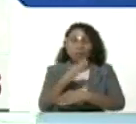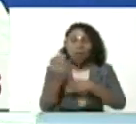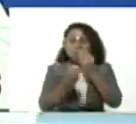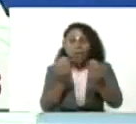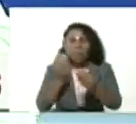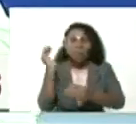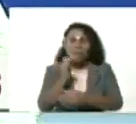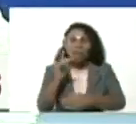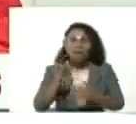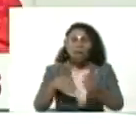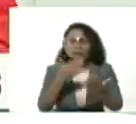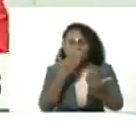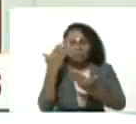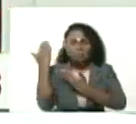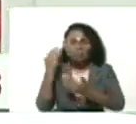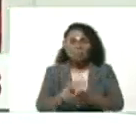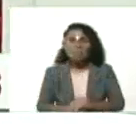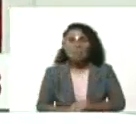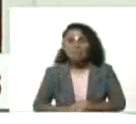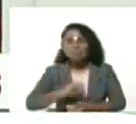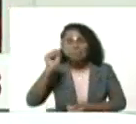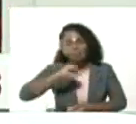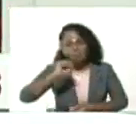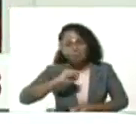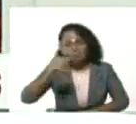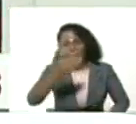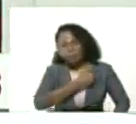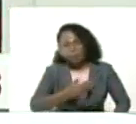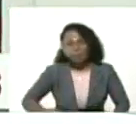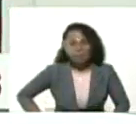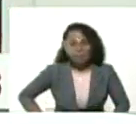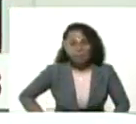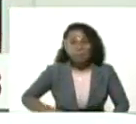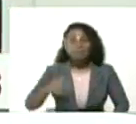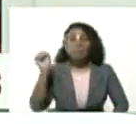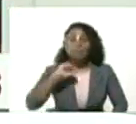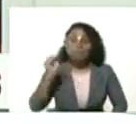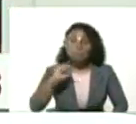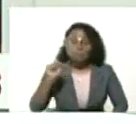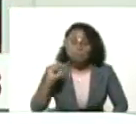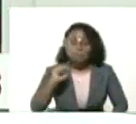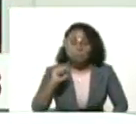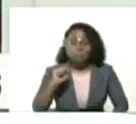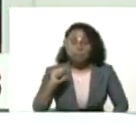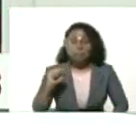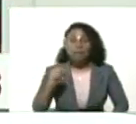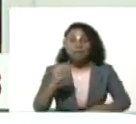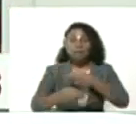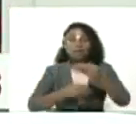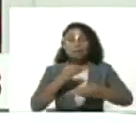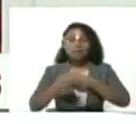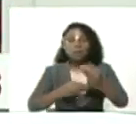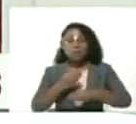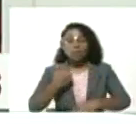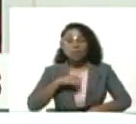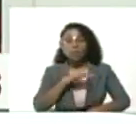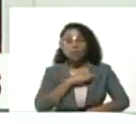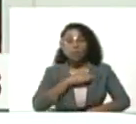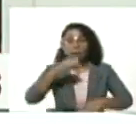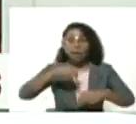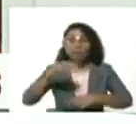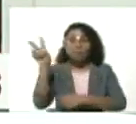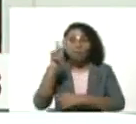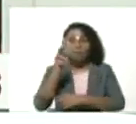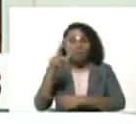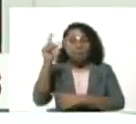favor, adelante. ¿Cómo no, mi comandante, presidente? Sí, bueno, efectivamente, las precipitaciones que tuvimos en Venezuela el